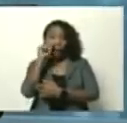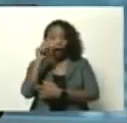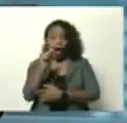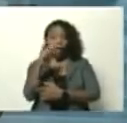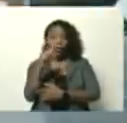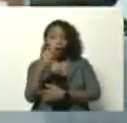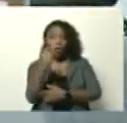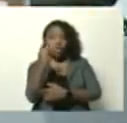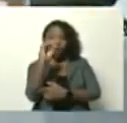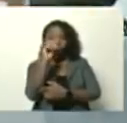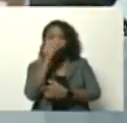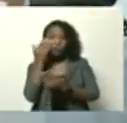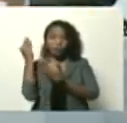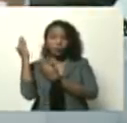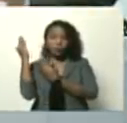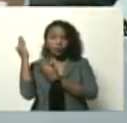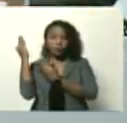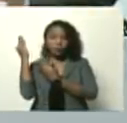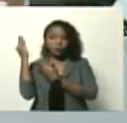primitivo Sevilla